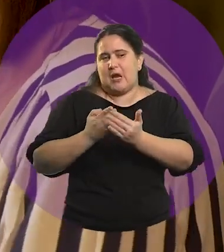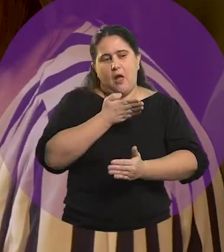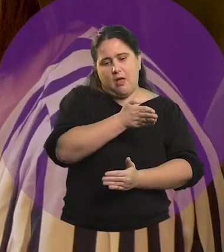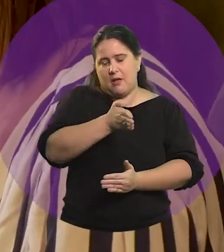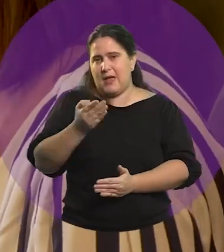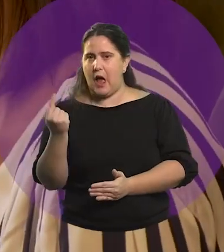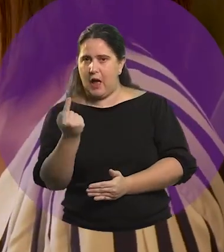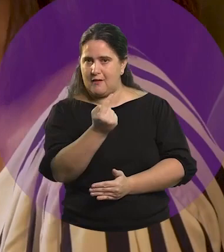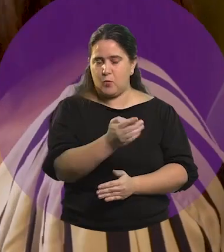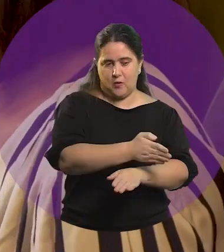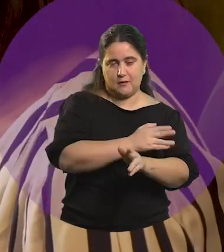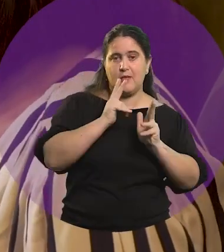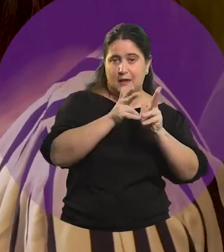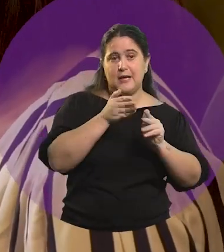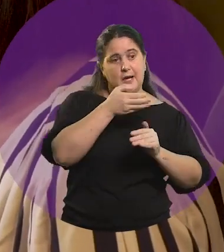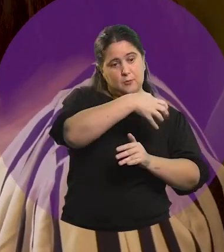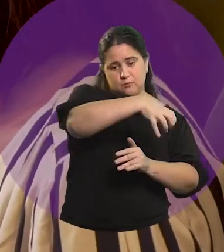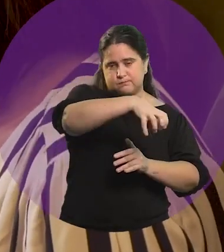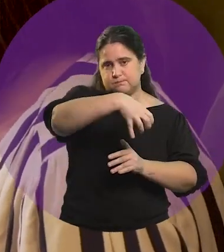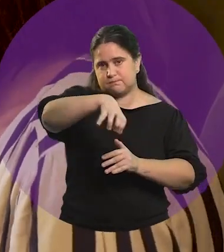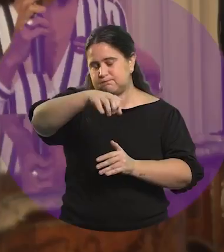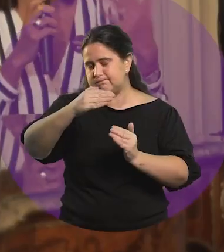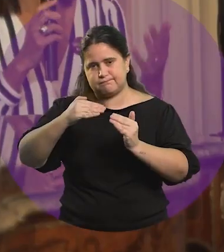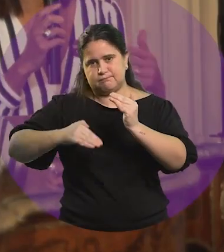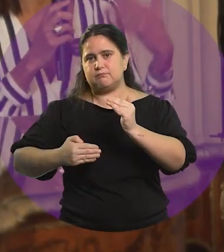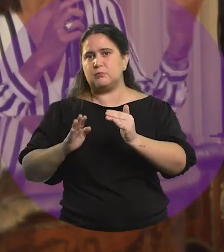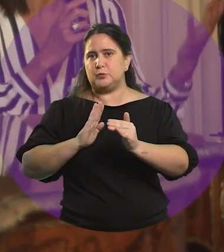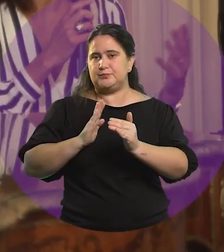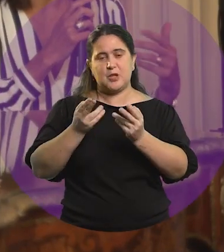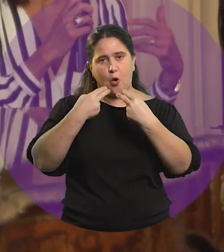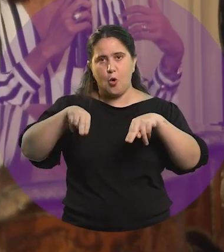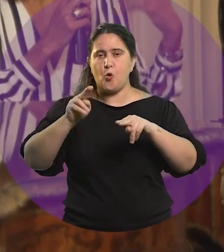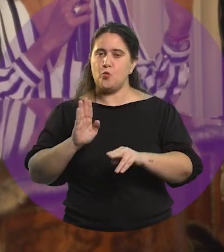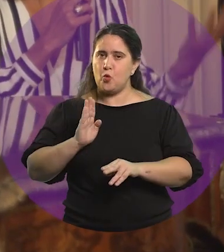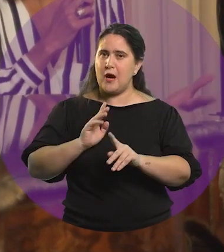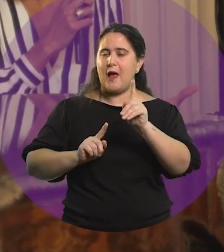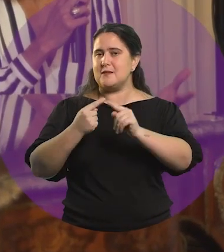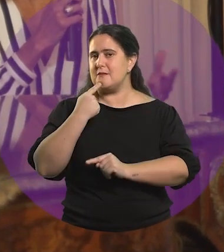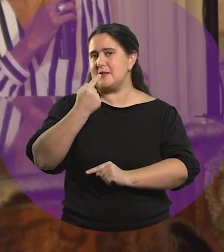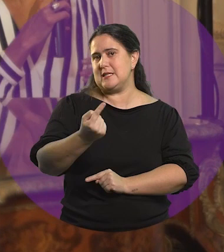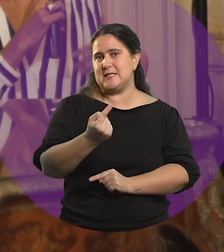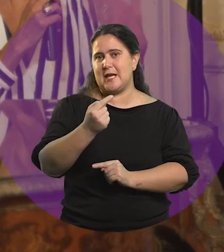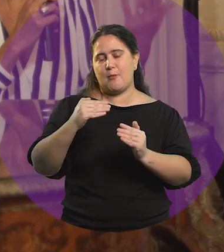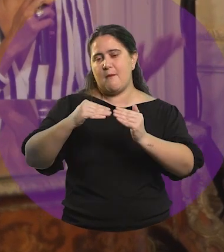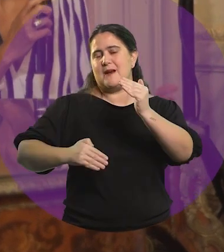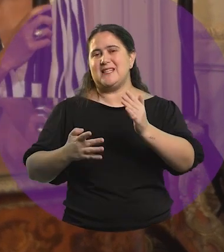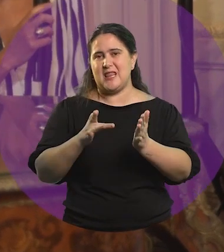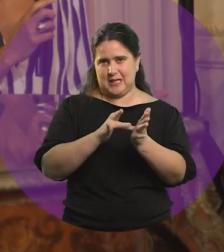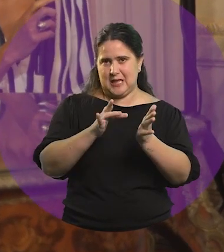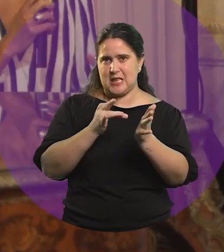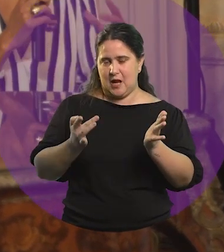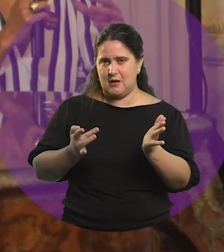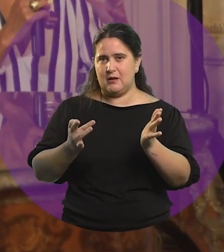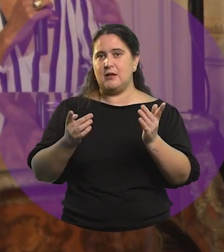cada una de esas dimensiones que yo les mencionaba, en lo que hoy desde ONU Mujeres muchas veces colocamos como la brecha